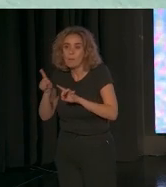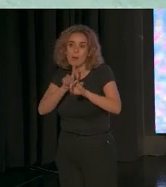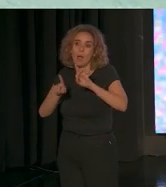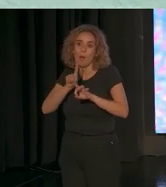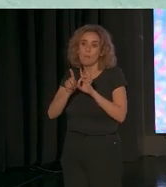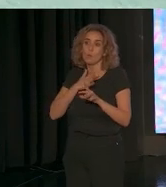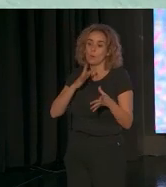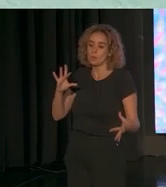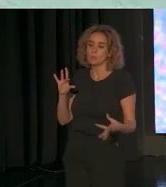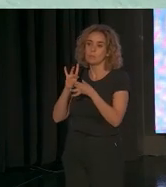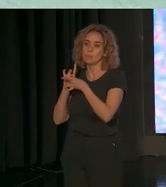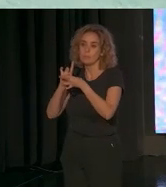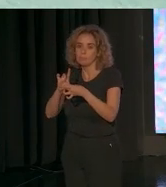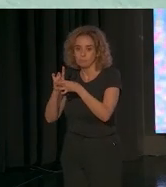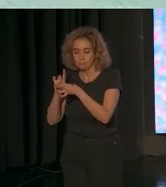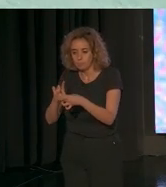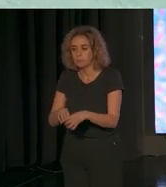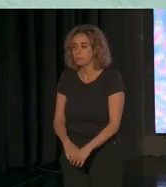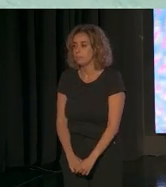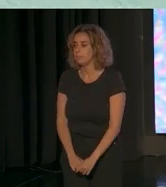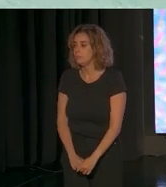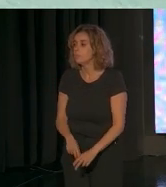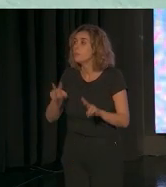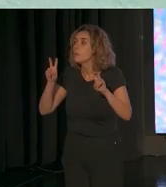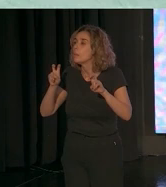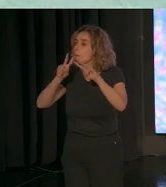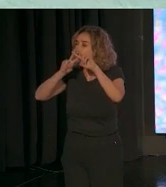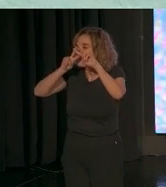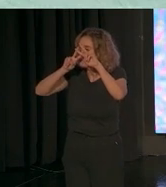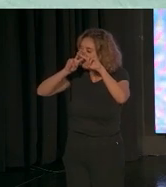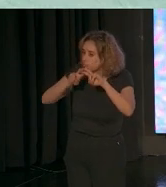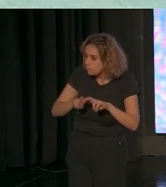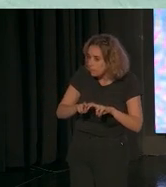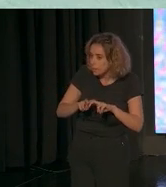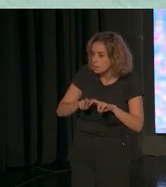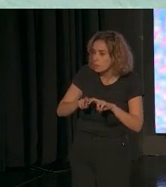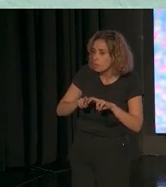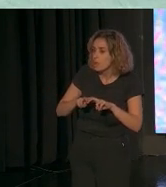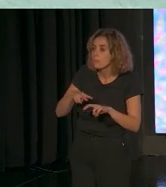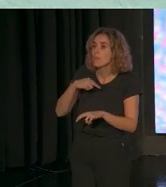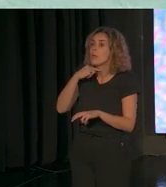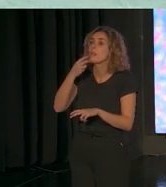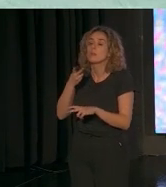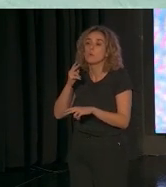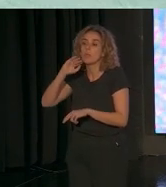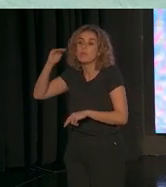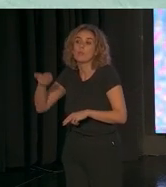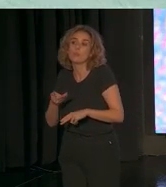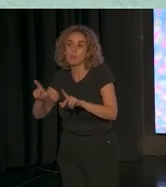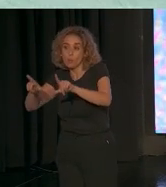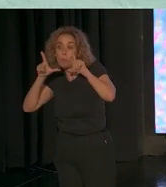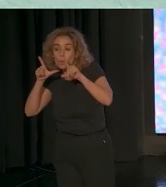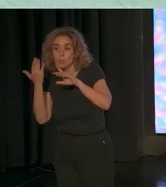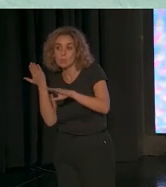la investigación etnográfica y la investigación basada en representar las voces de los protagonistas.